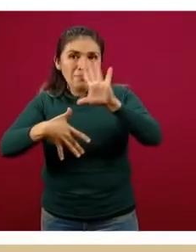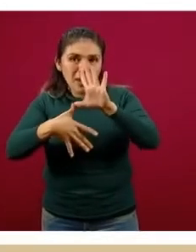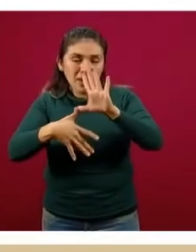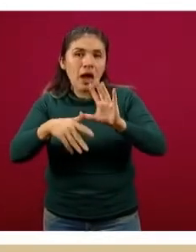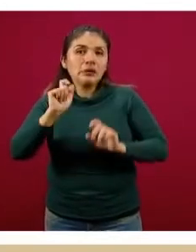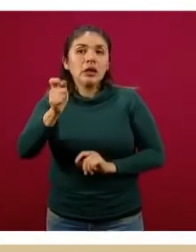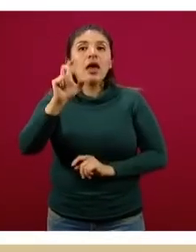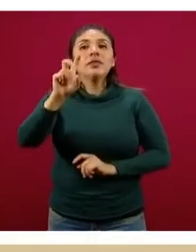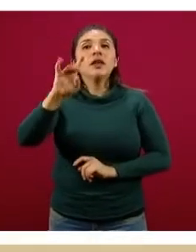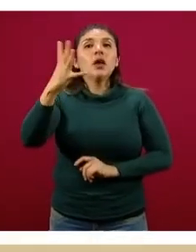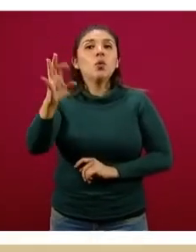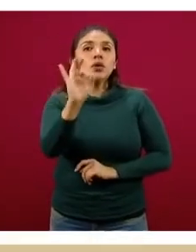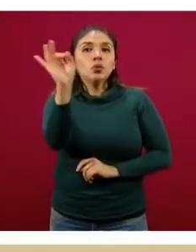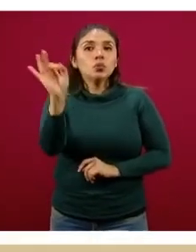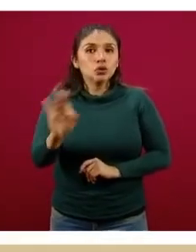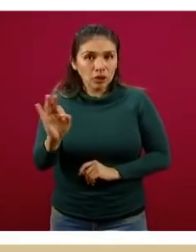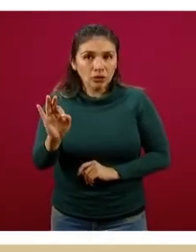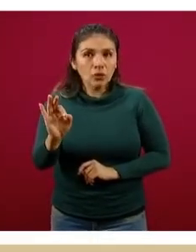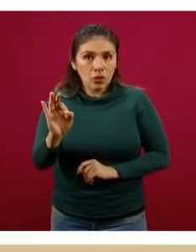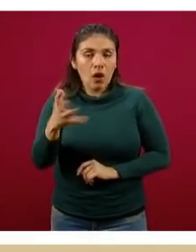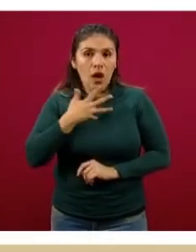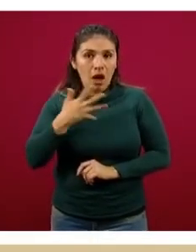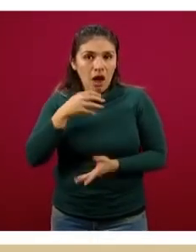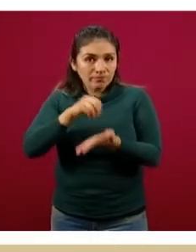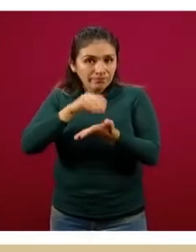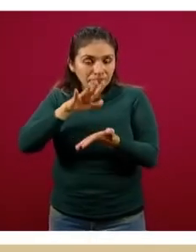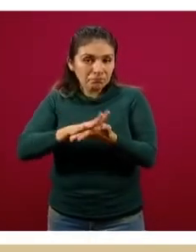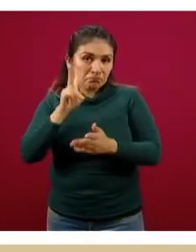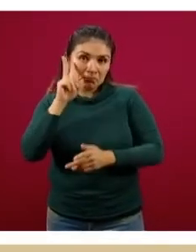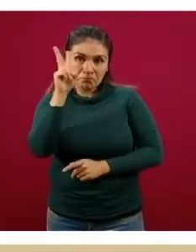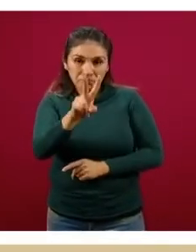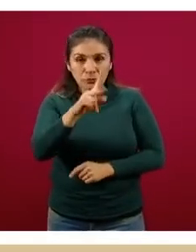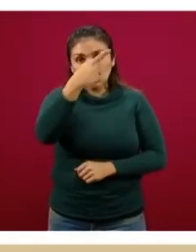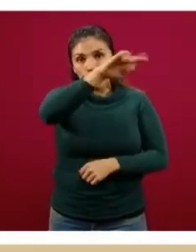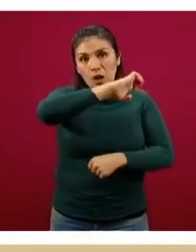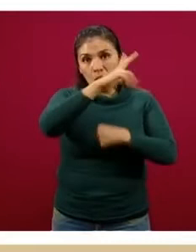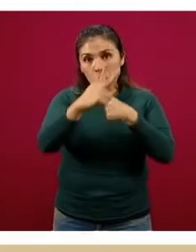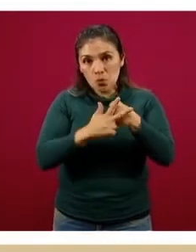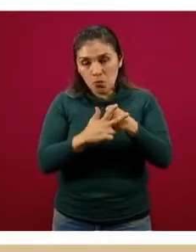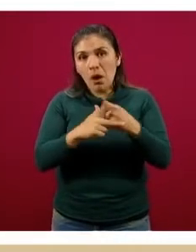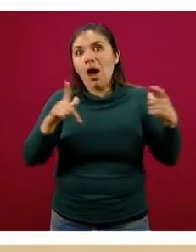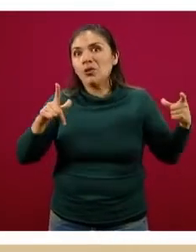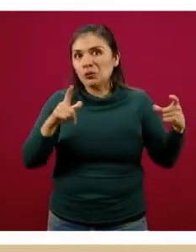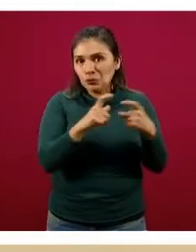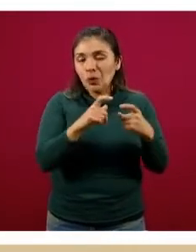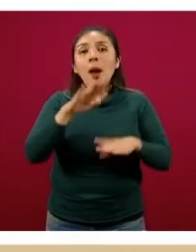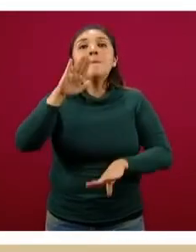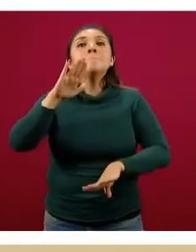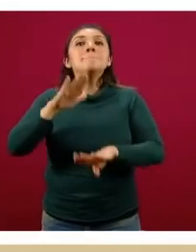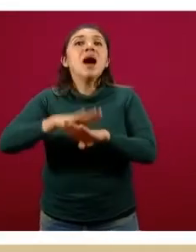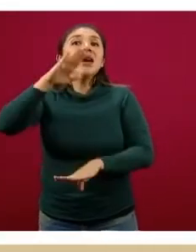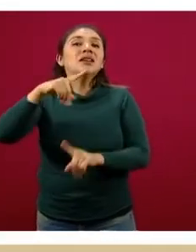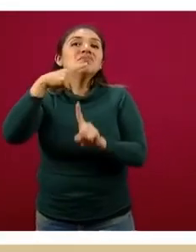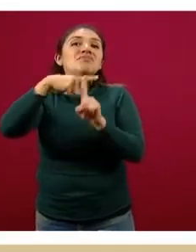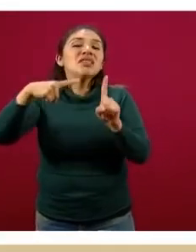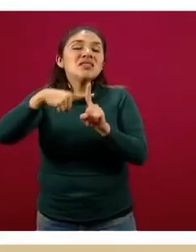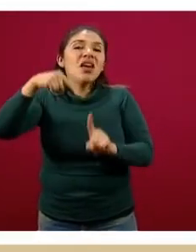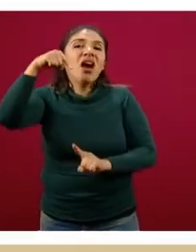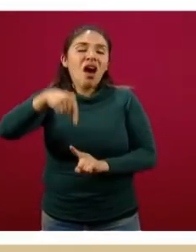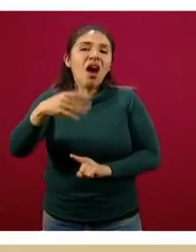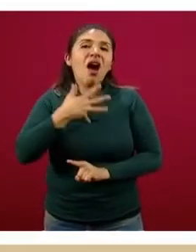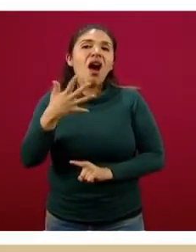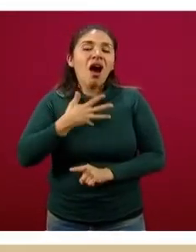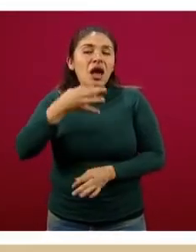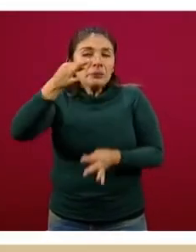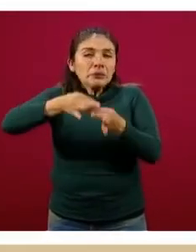un 34% los casos que se representan en la región europea y siguen siendo más de la mitad los casos